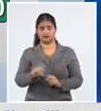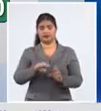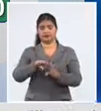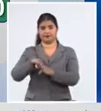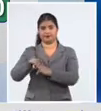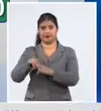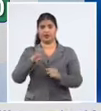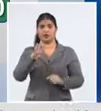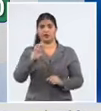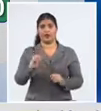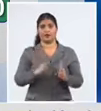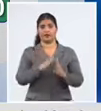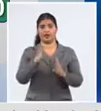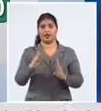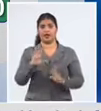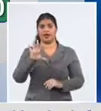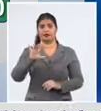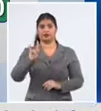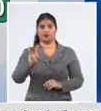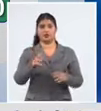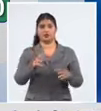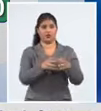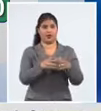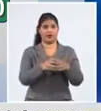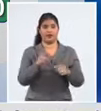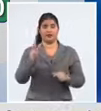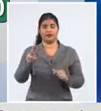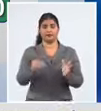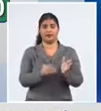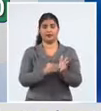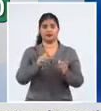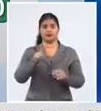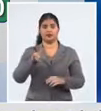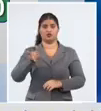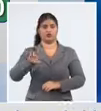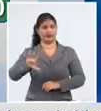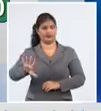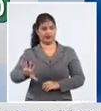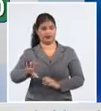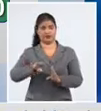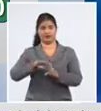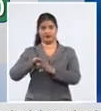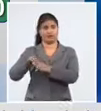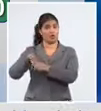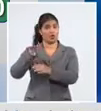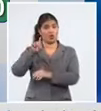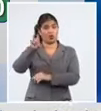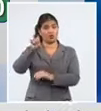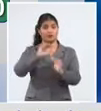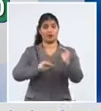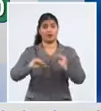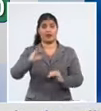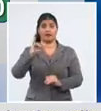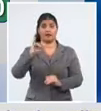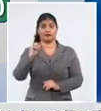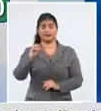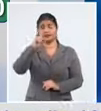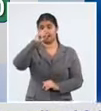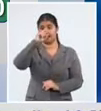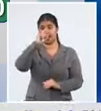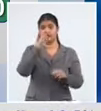y de más de 60 años. Y no tengo que decir porque lo mencioné cuando hablaba en la etapa inicial,